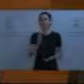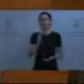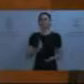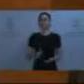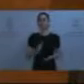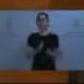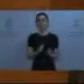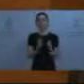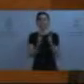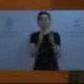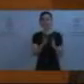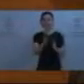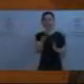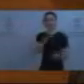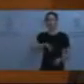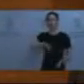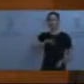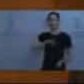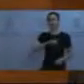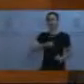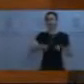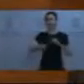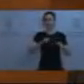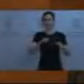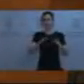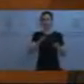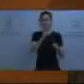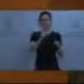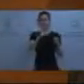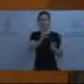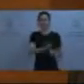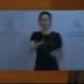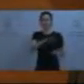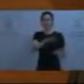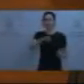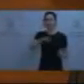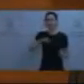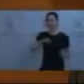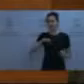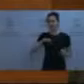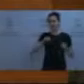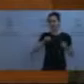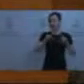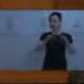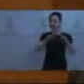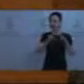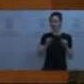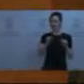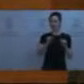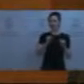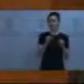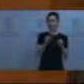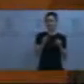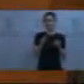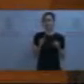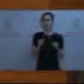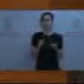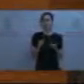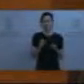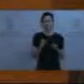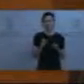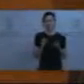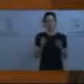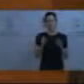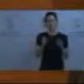en la capacidad de decisión de las comunidades asturianas, porque estará usted de acuerdo conmigo también en que, hombre, las líneas de